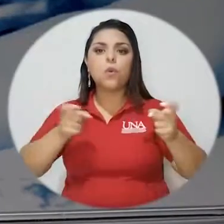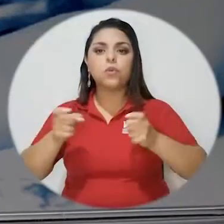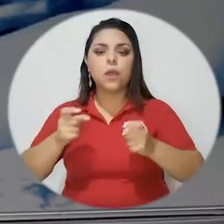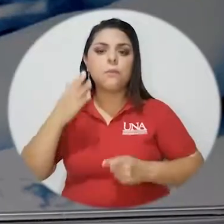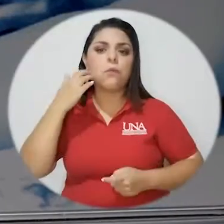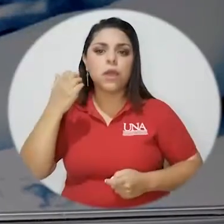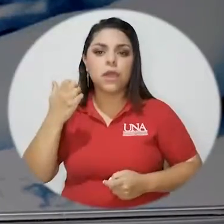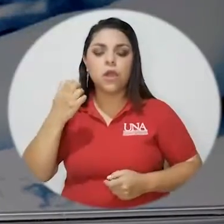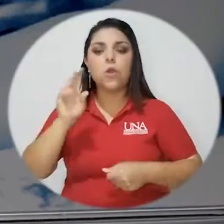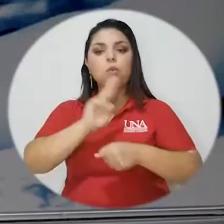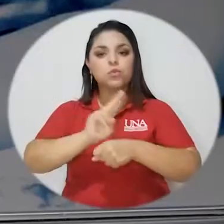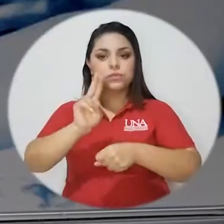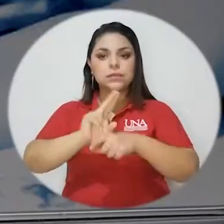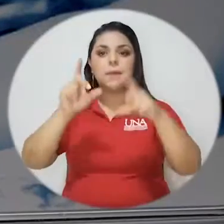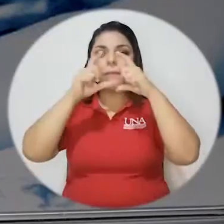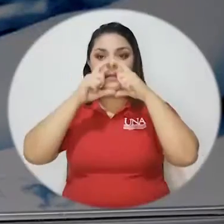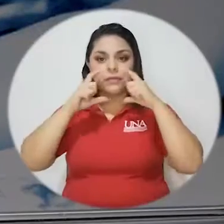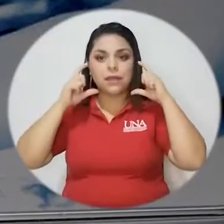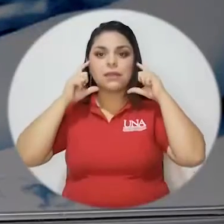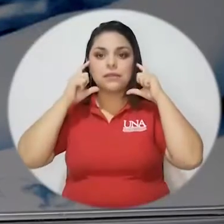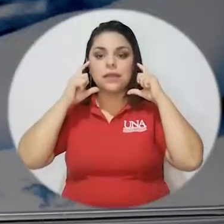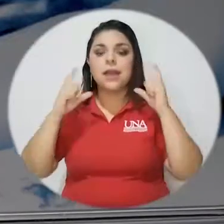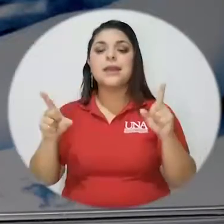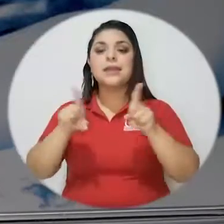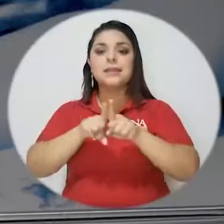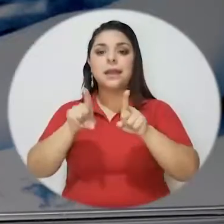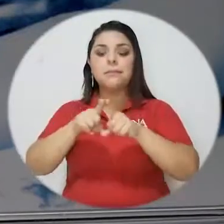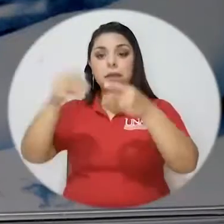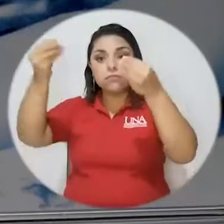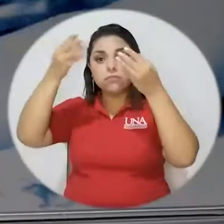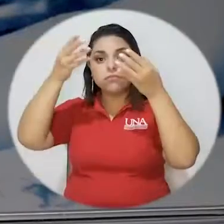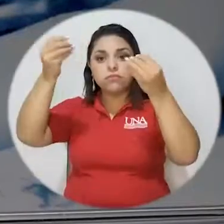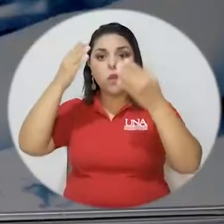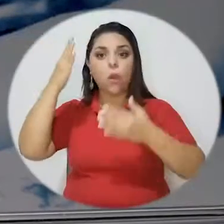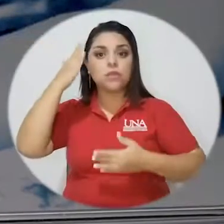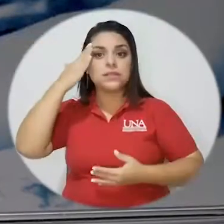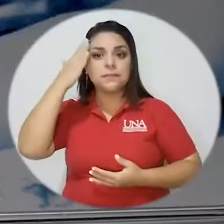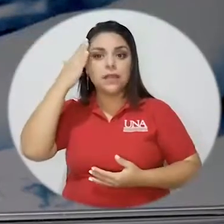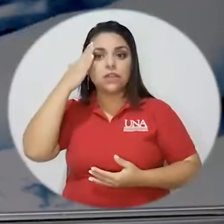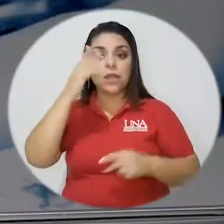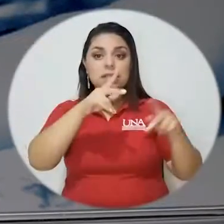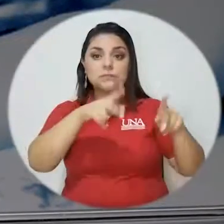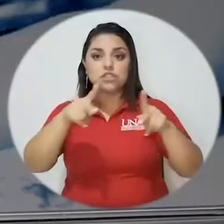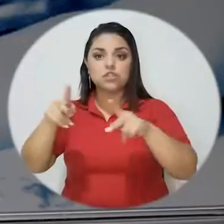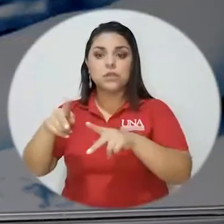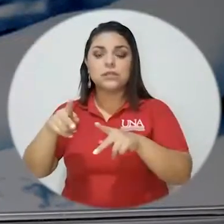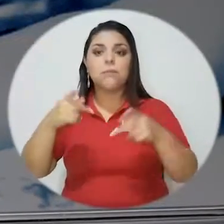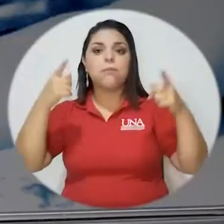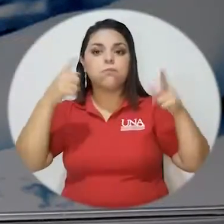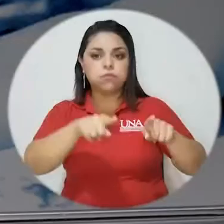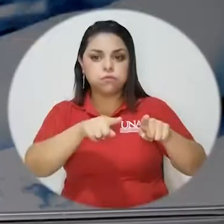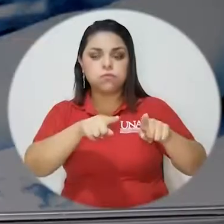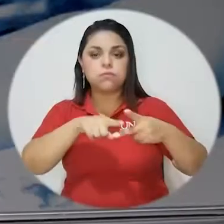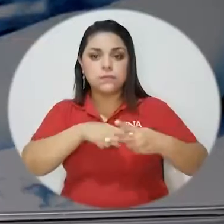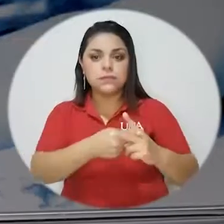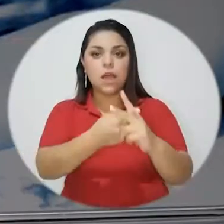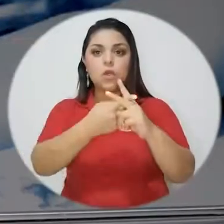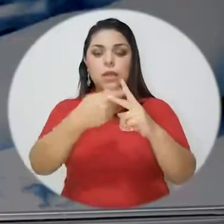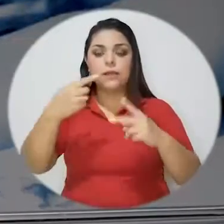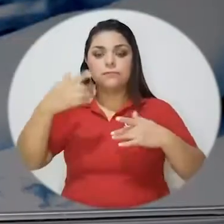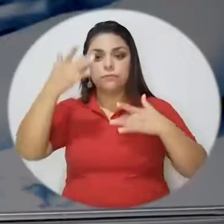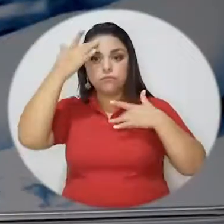precisamente con el uso de la mascarilla y con el conocimiento que se desarrolló sobre el agente causal, los virus de influenza,